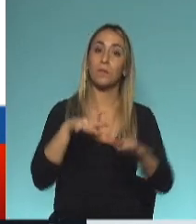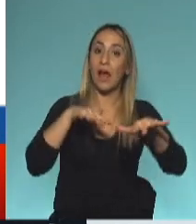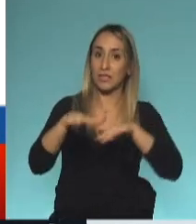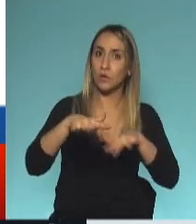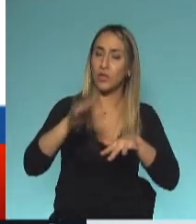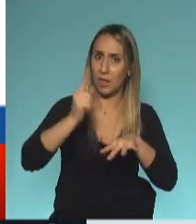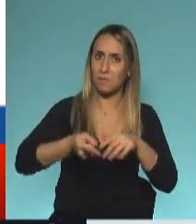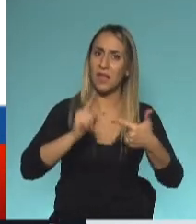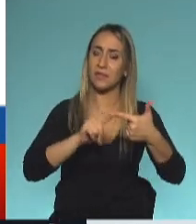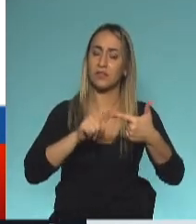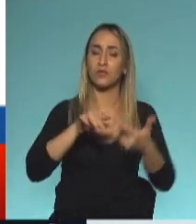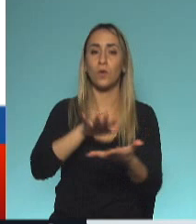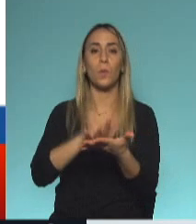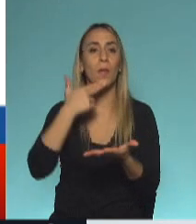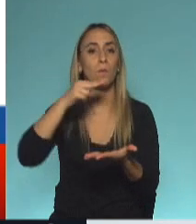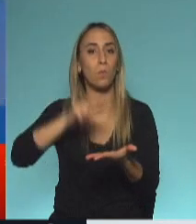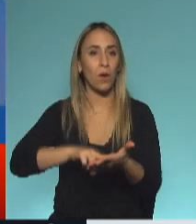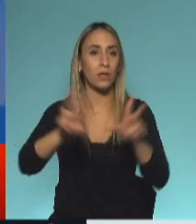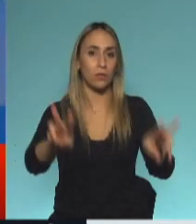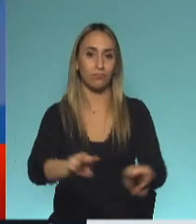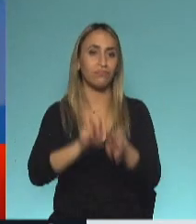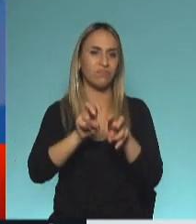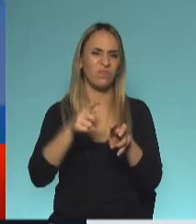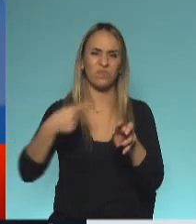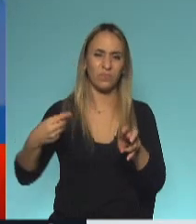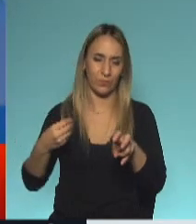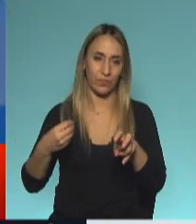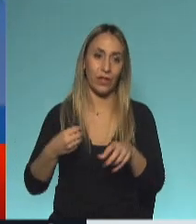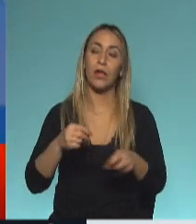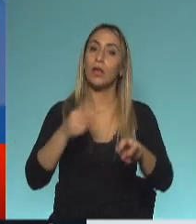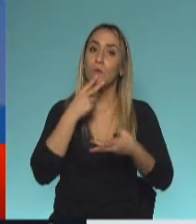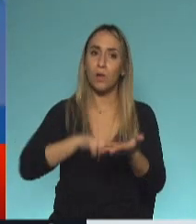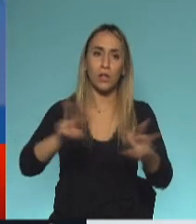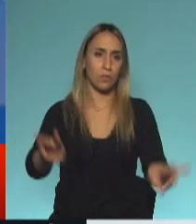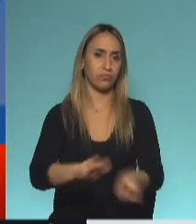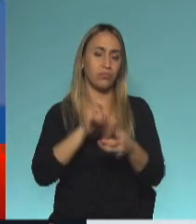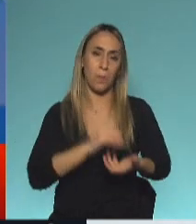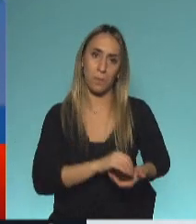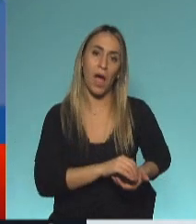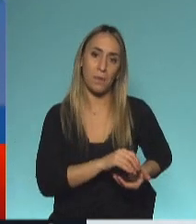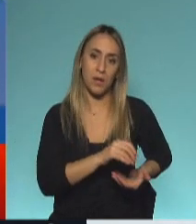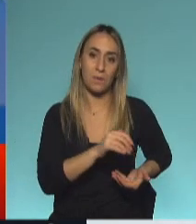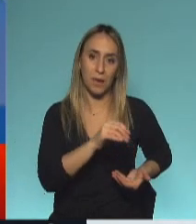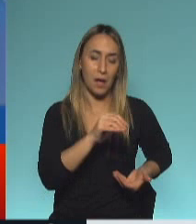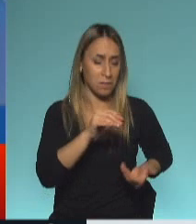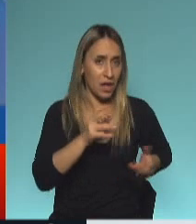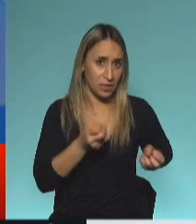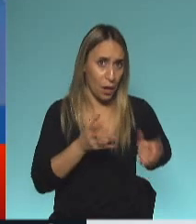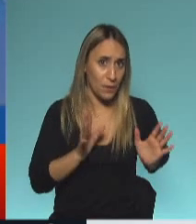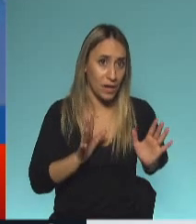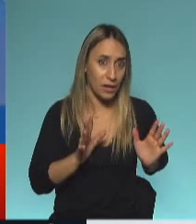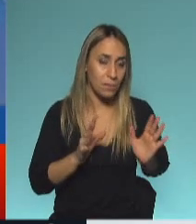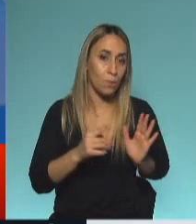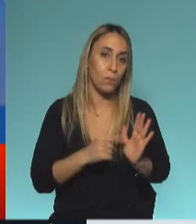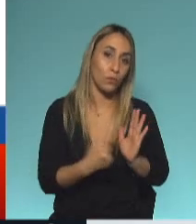con esto me refiero a ver las arcas fiscales vienen creciendo en términos reales está bien pero es cierto